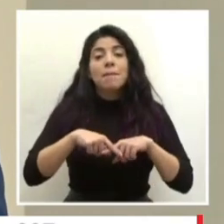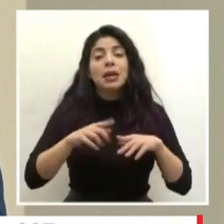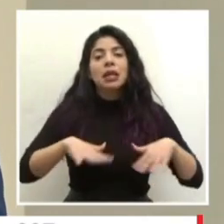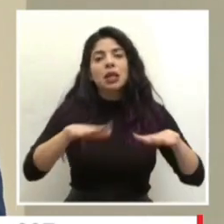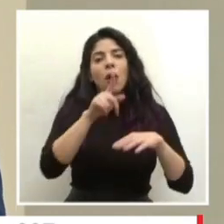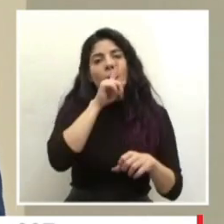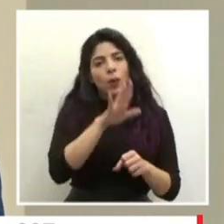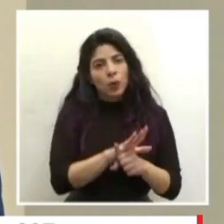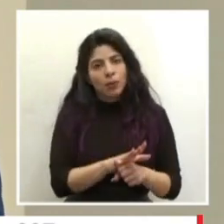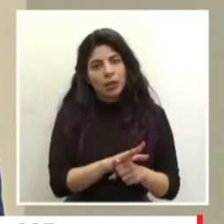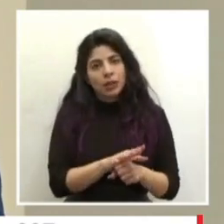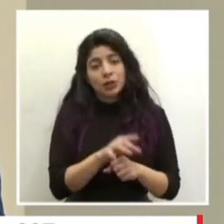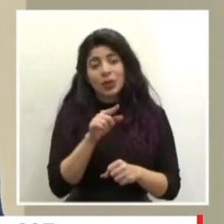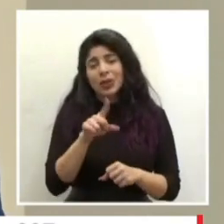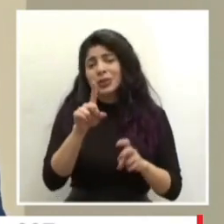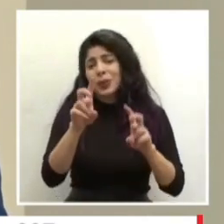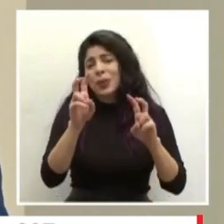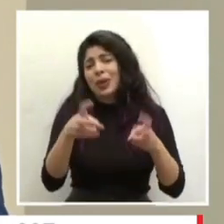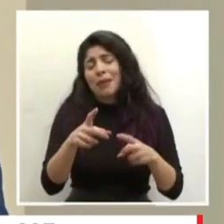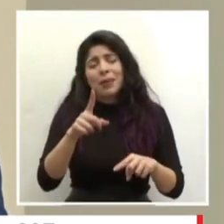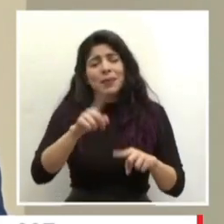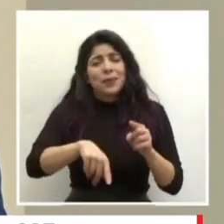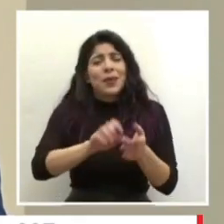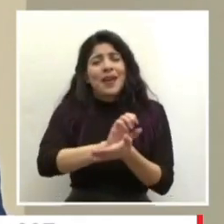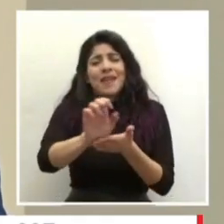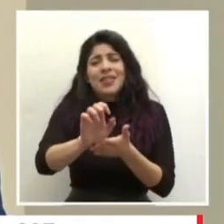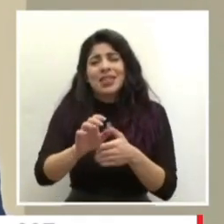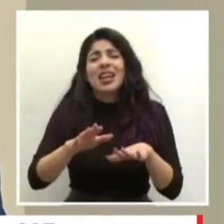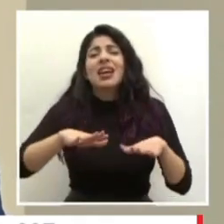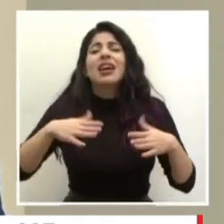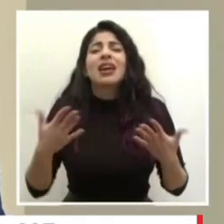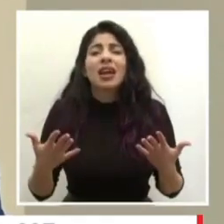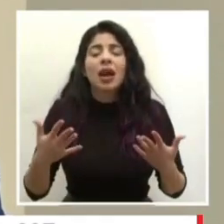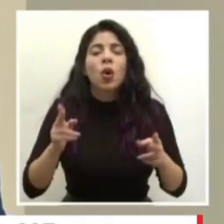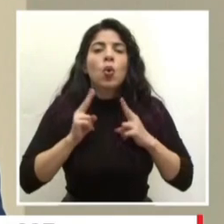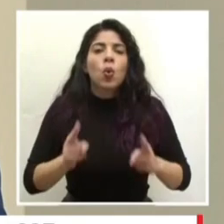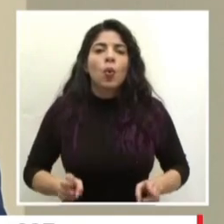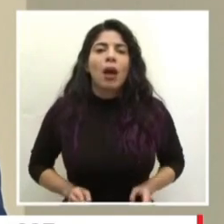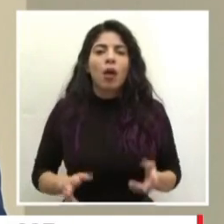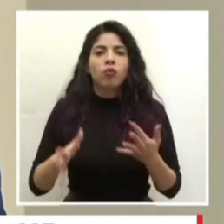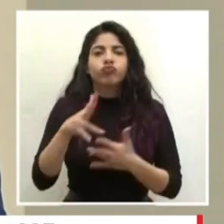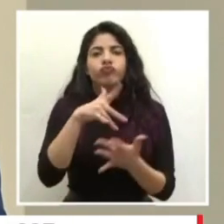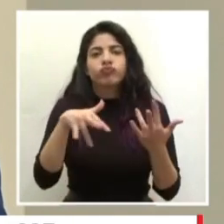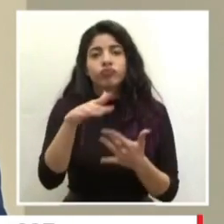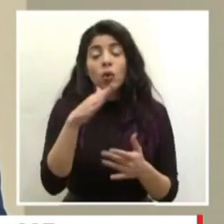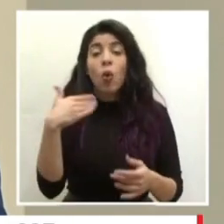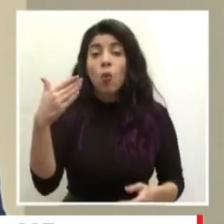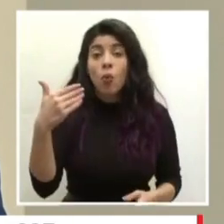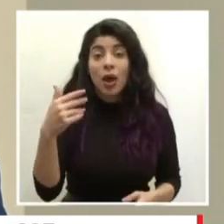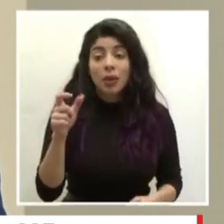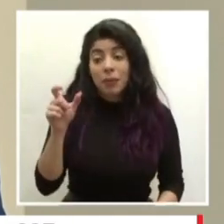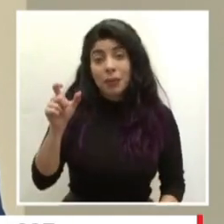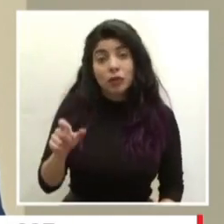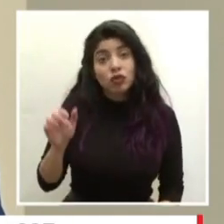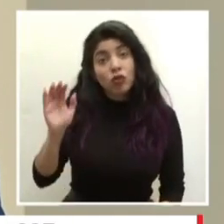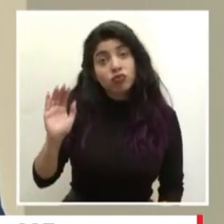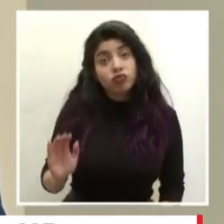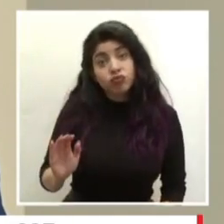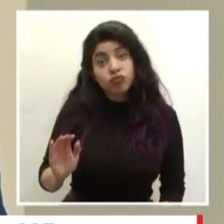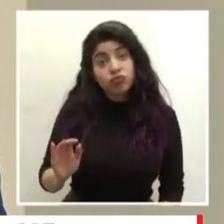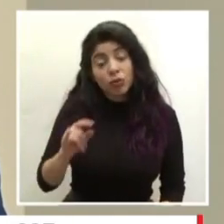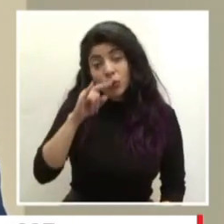aquí hay un asunto ineludible que es el comportamiento humano. Cuando uno está pequeño, uno es un